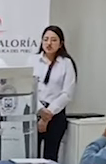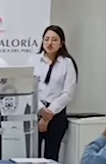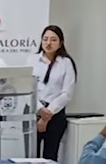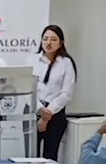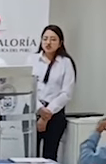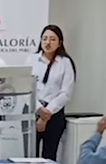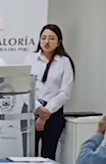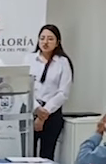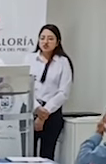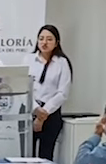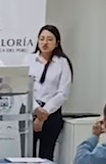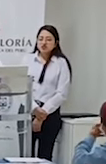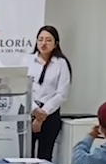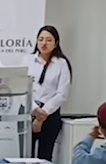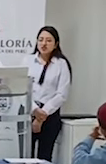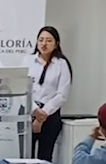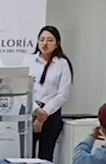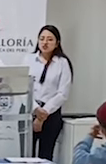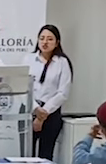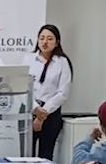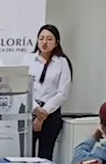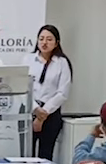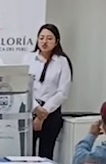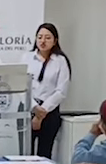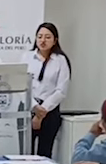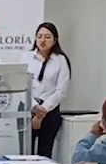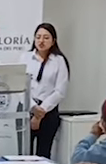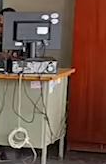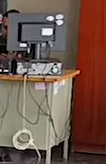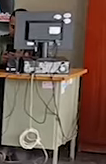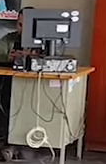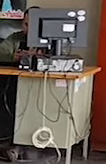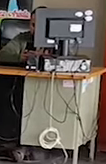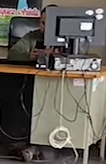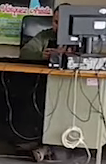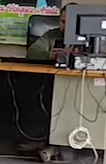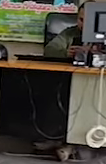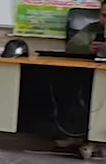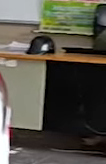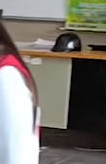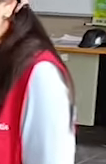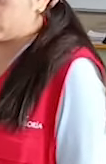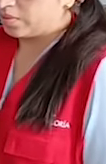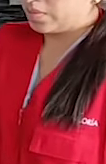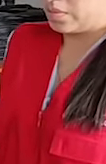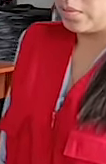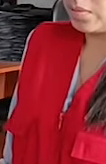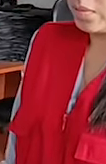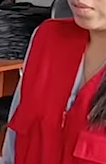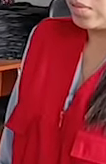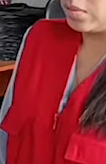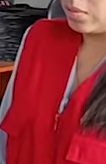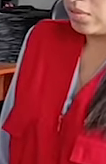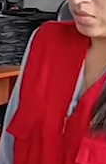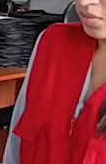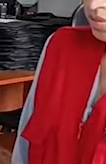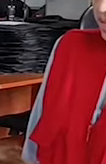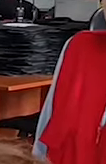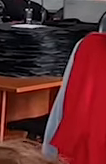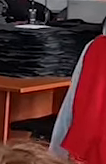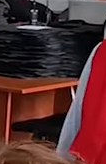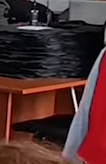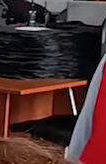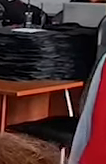Incorporamos a 47 ciudadanos adultos mayores en el programa Mentores de Control Social en Piura, lo que convierte a la